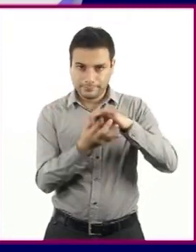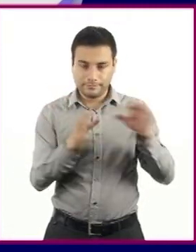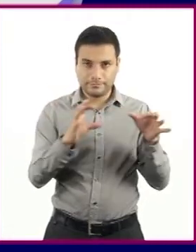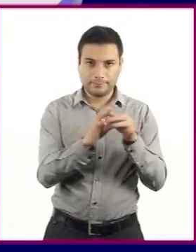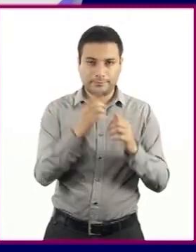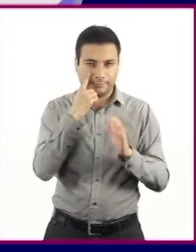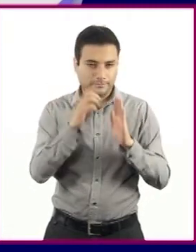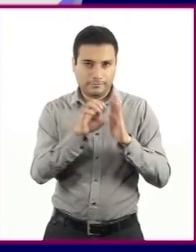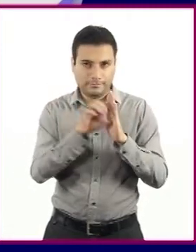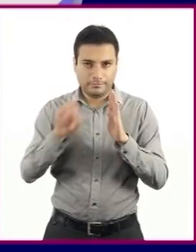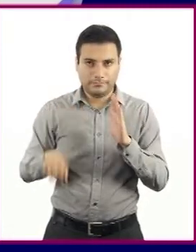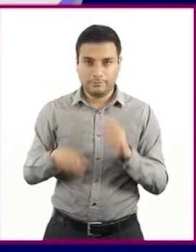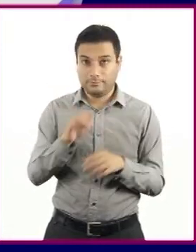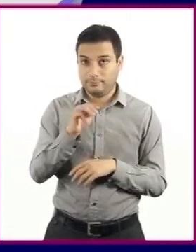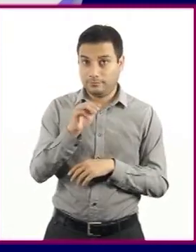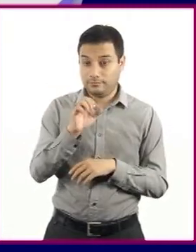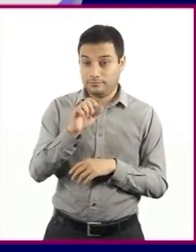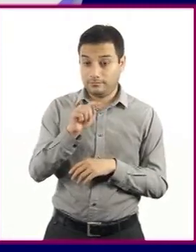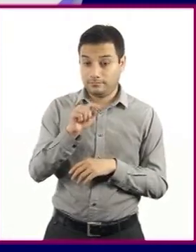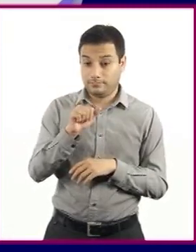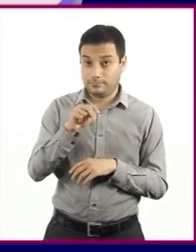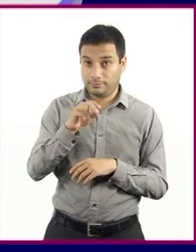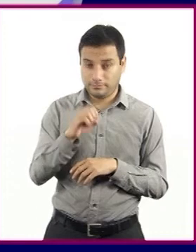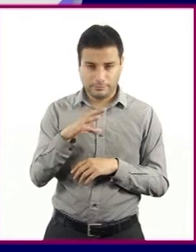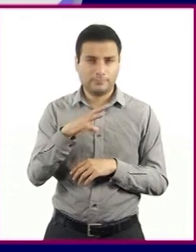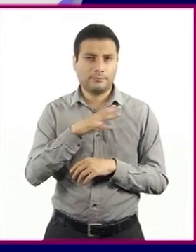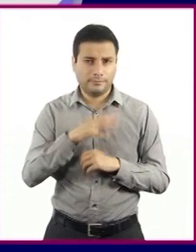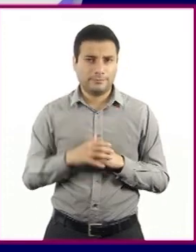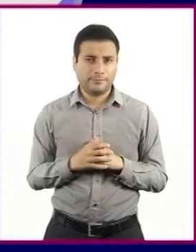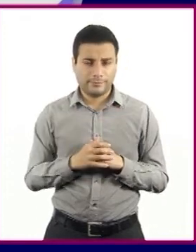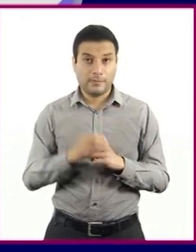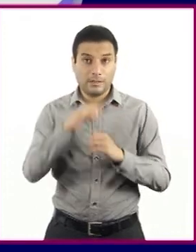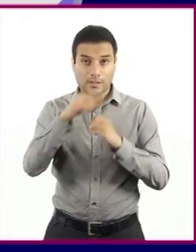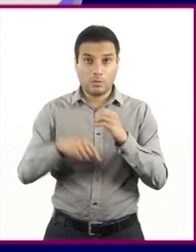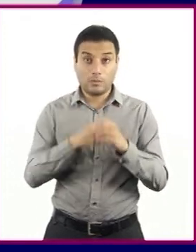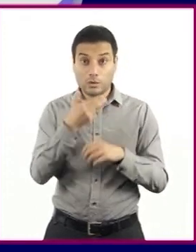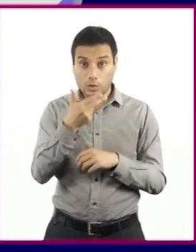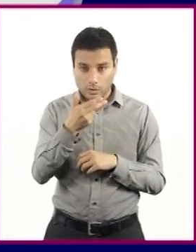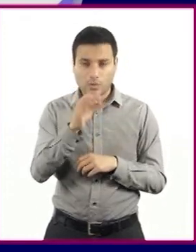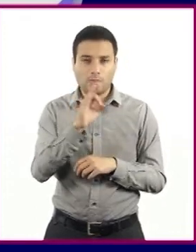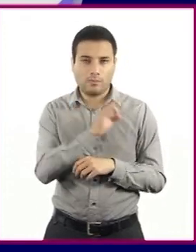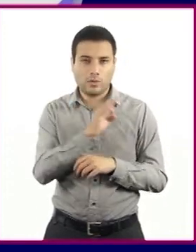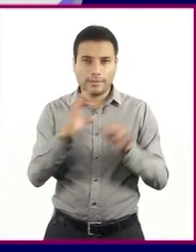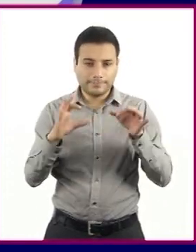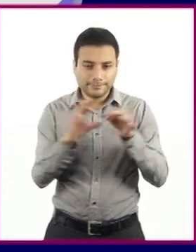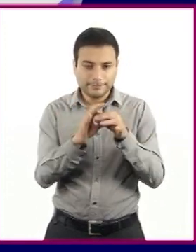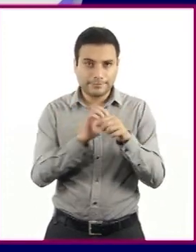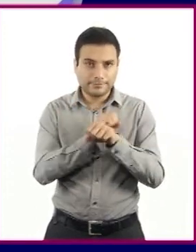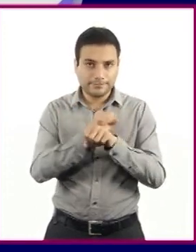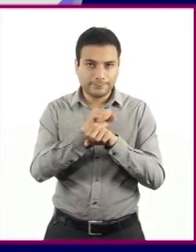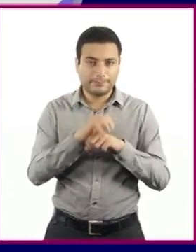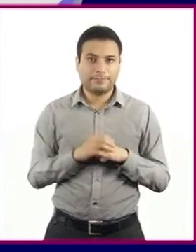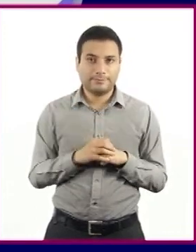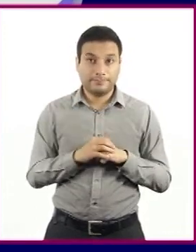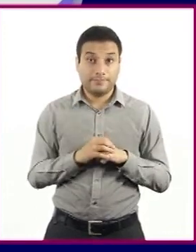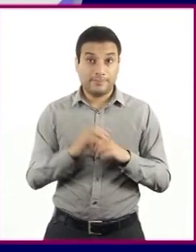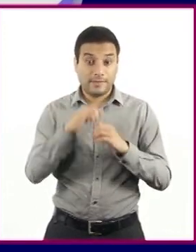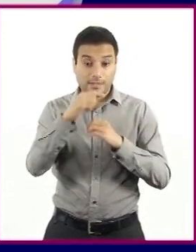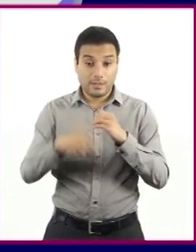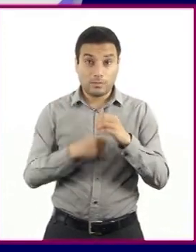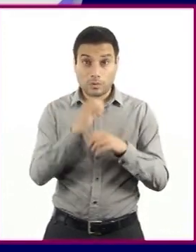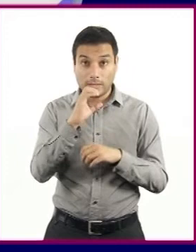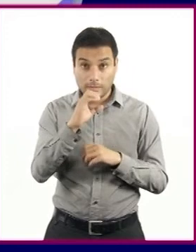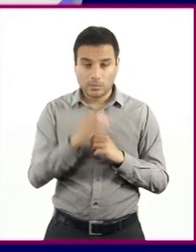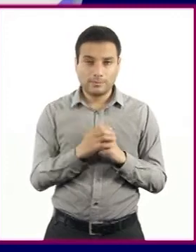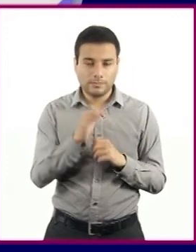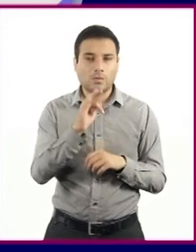el metano, pudieron observar que cada átomo de hidrógeno logra hacer un enlace sencillo, mientras que el átomo de carbono es